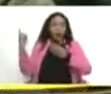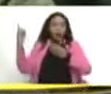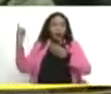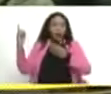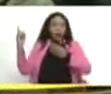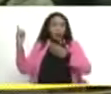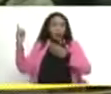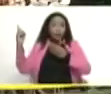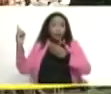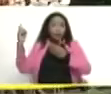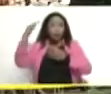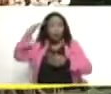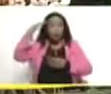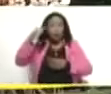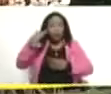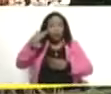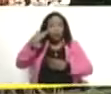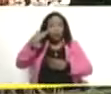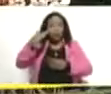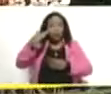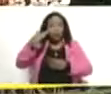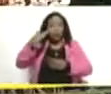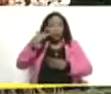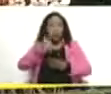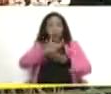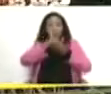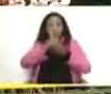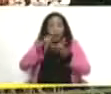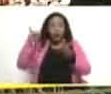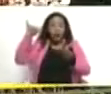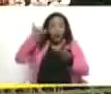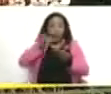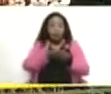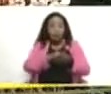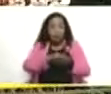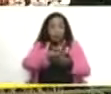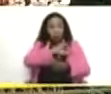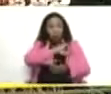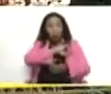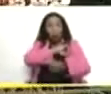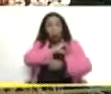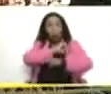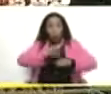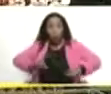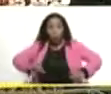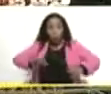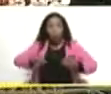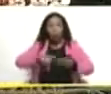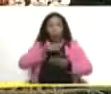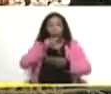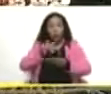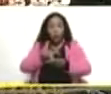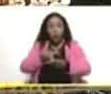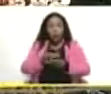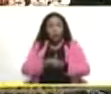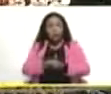comandantes del Ejército, Armada, Aviación, Guardia Nacional, Milicia Nacional,